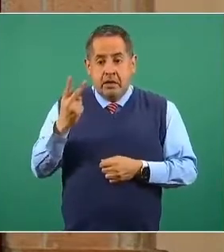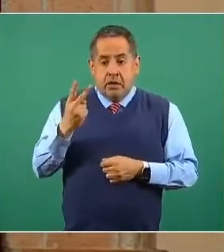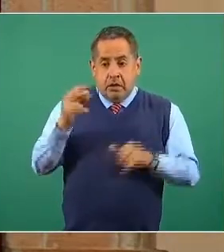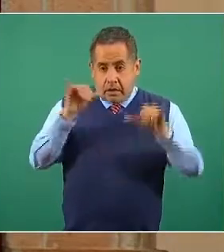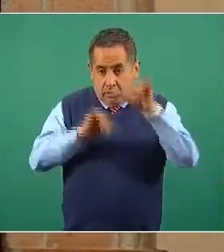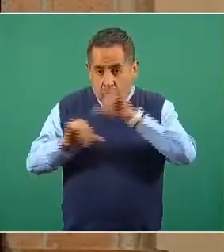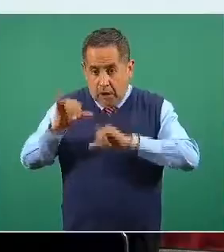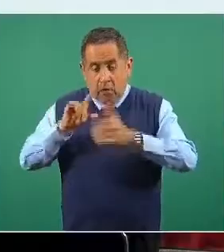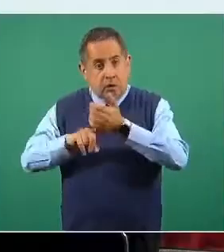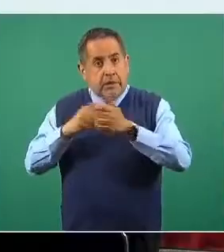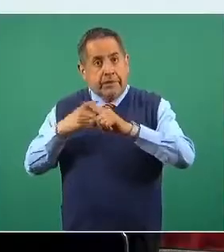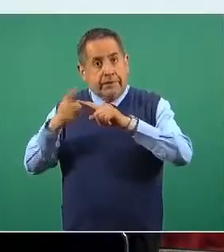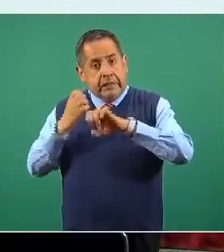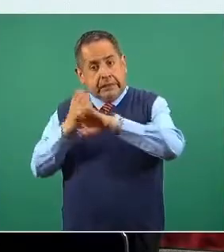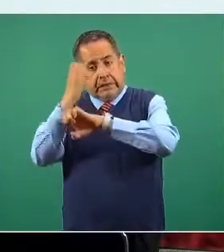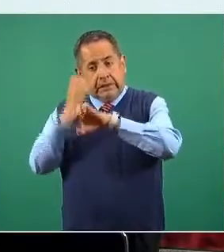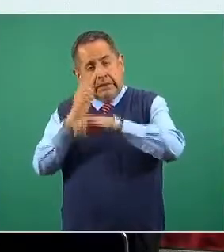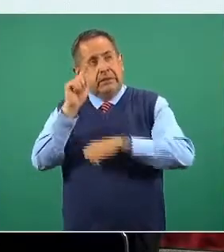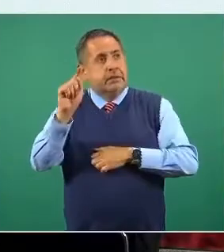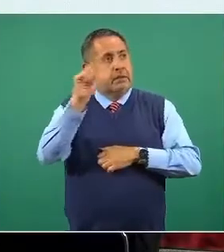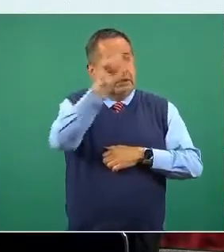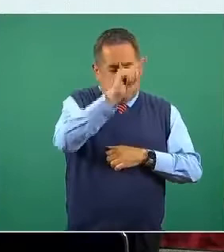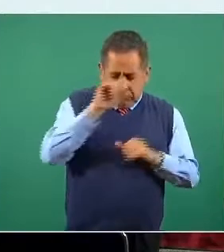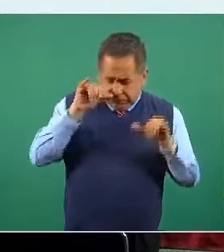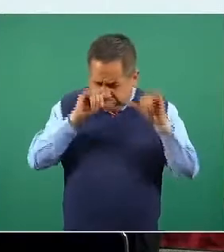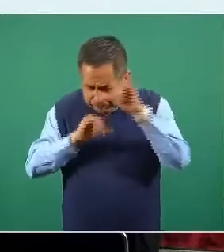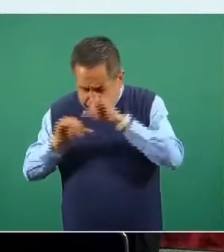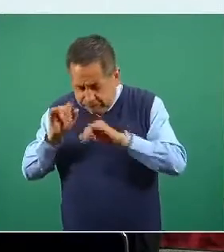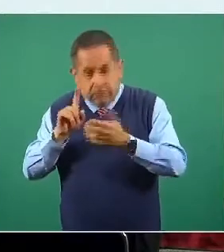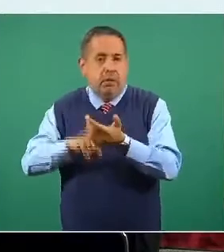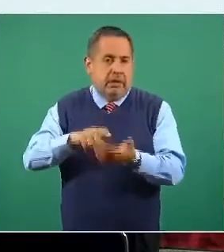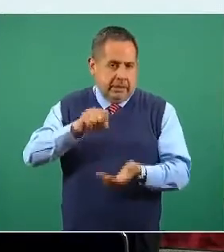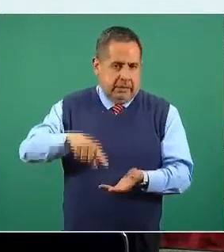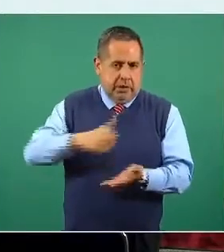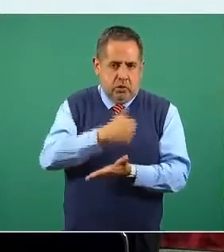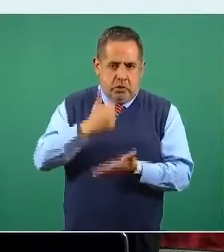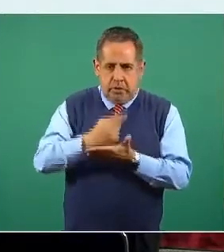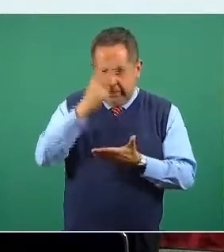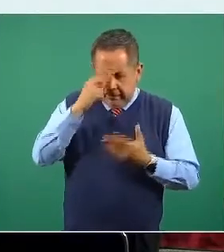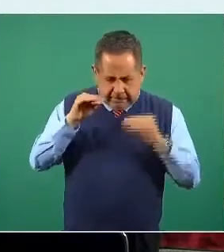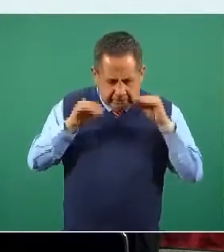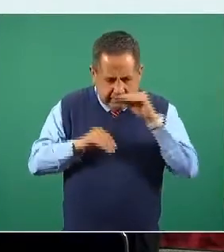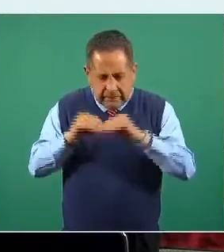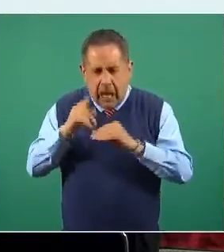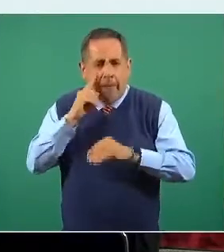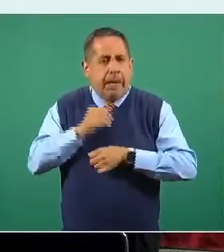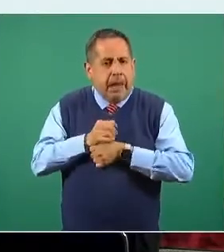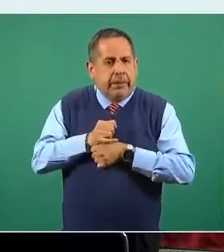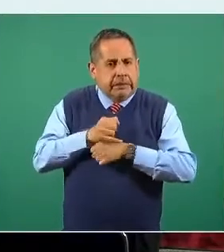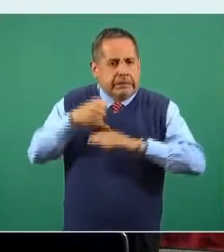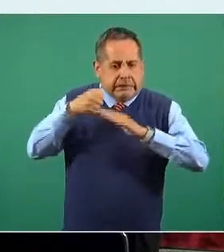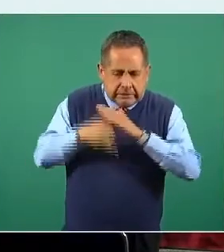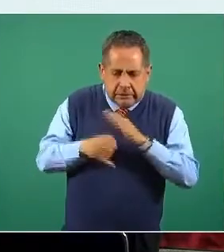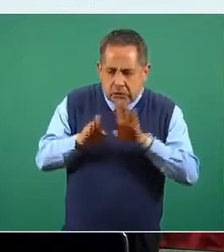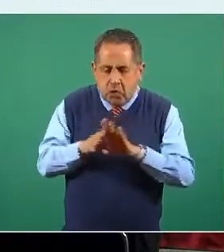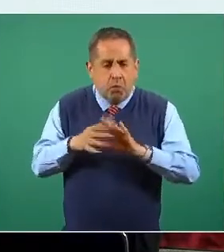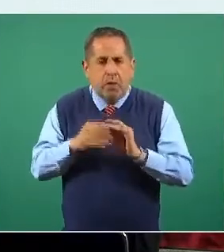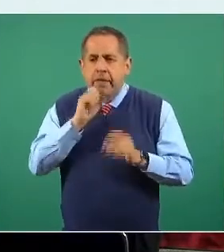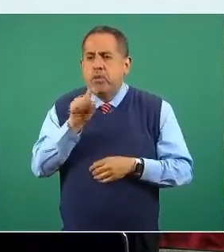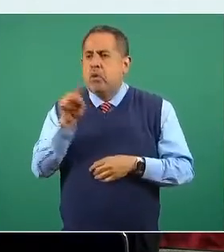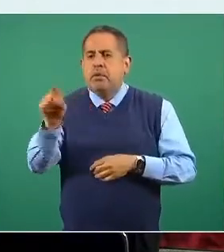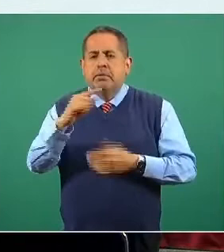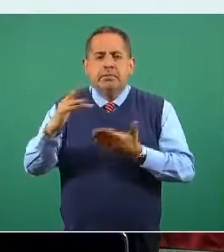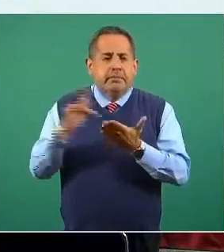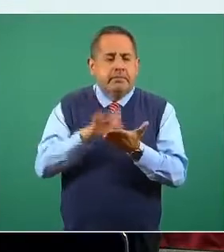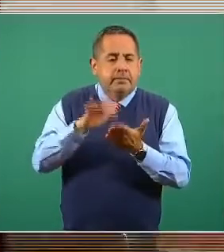estas 31 entidades federativas, y el laboratorio metropolitano de la Ciudad de México, así como otros laboratorios de apoyo a